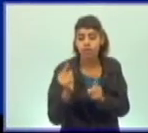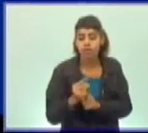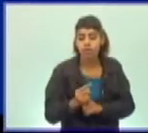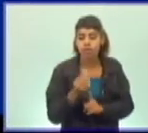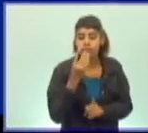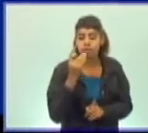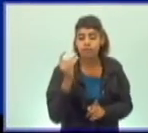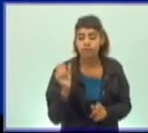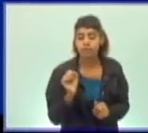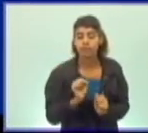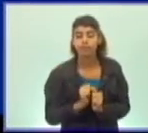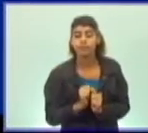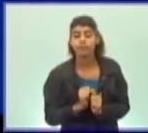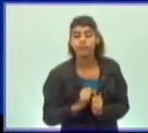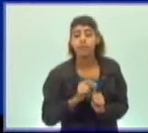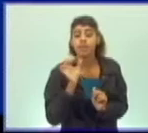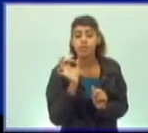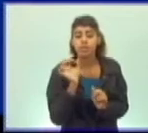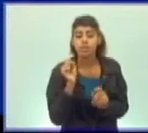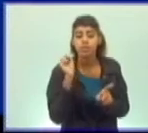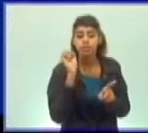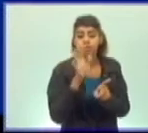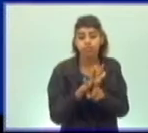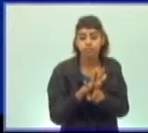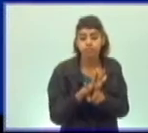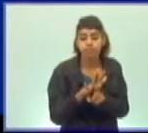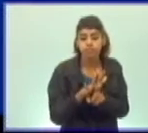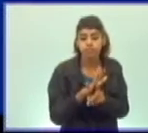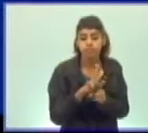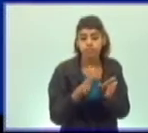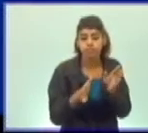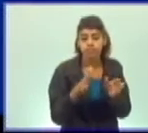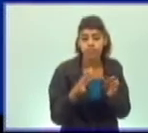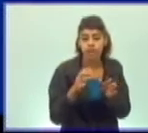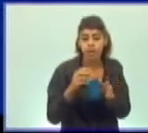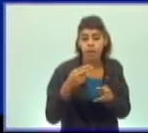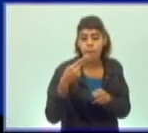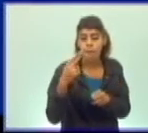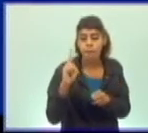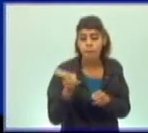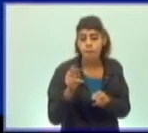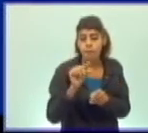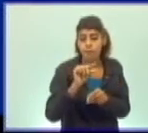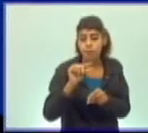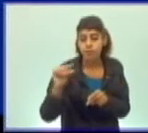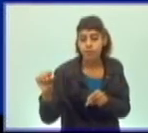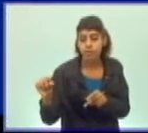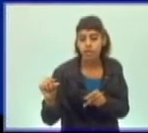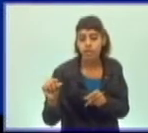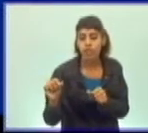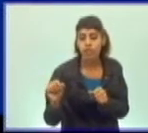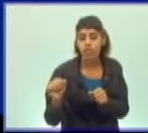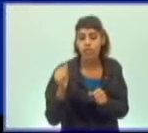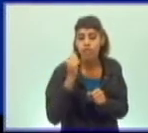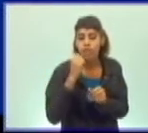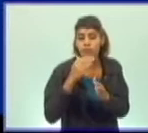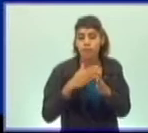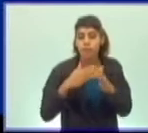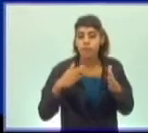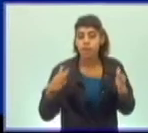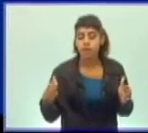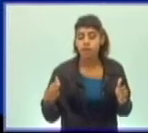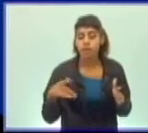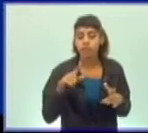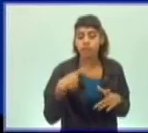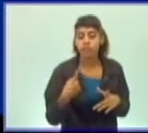inicio del periodo tienen mayores propiedades básicas. Por tanto, entre el elemento sodio, que es un elemento metálico, y el fósforo,